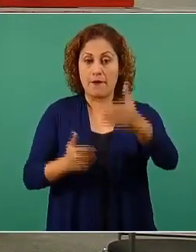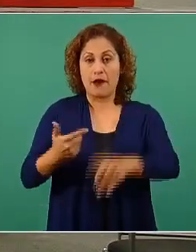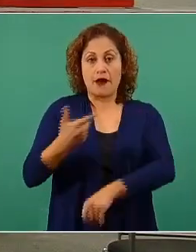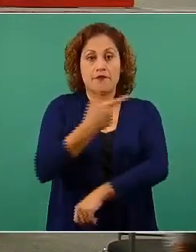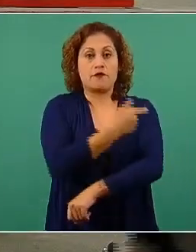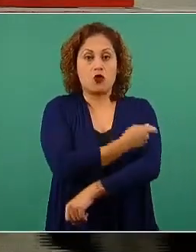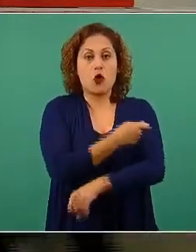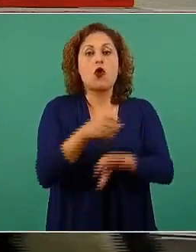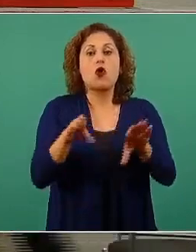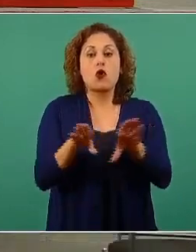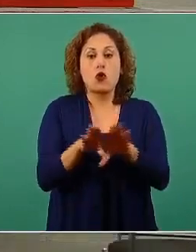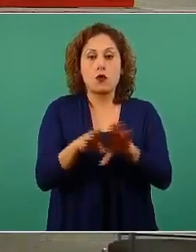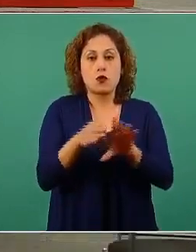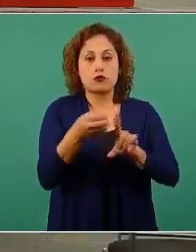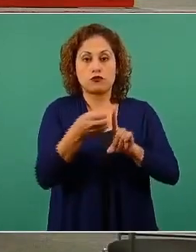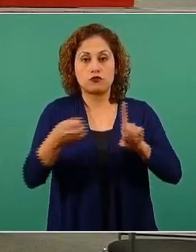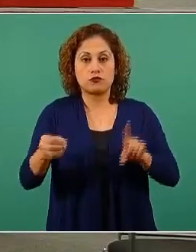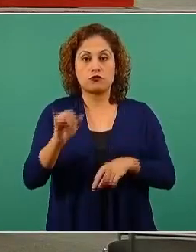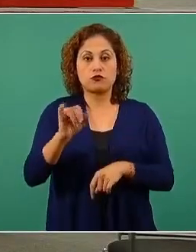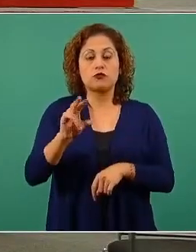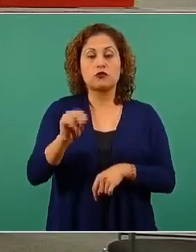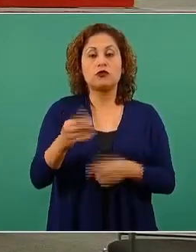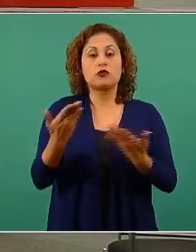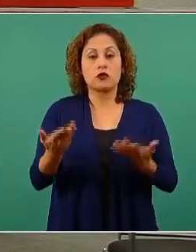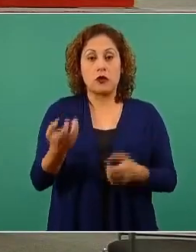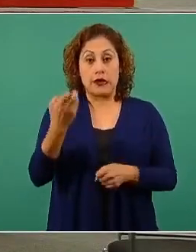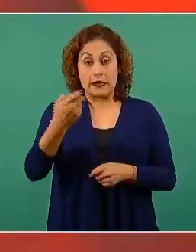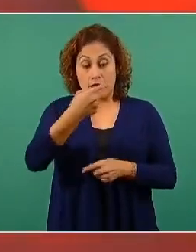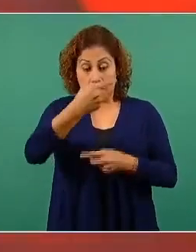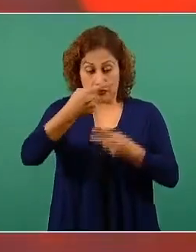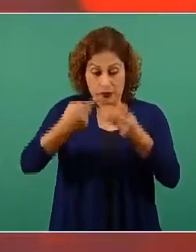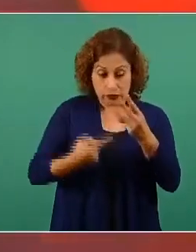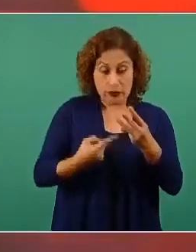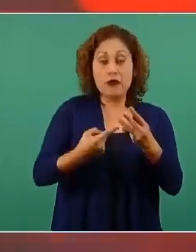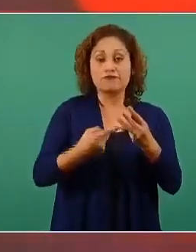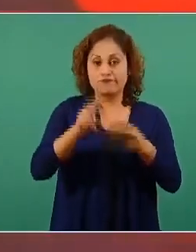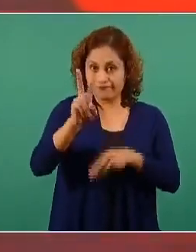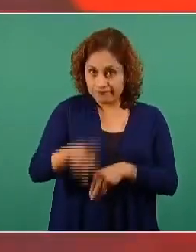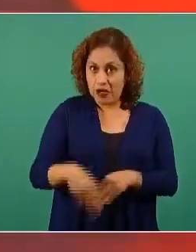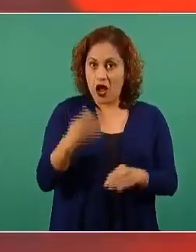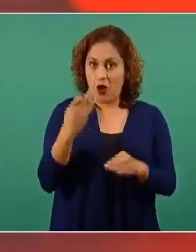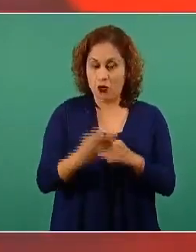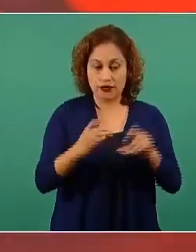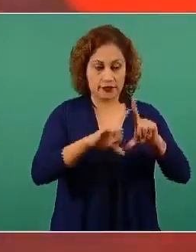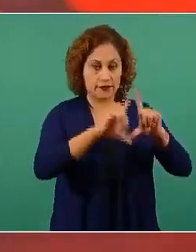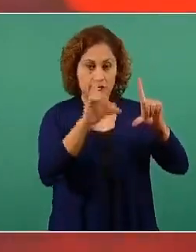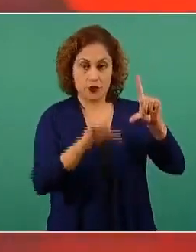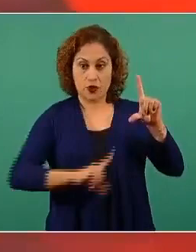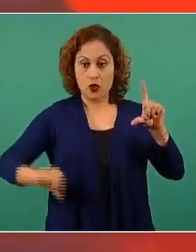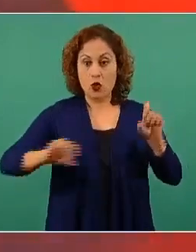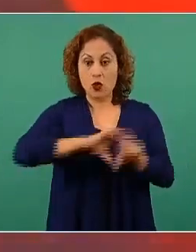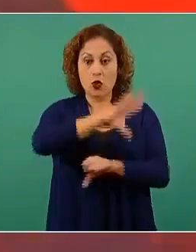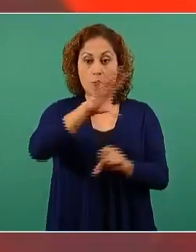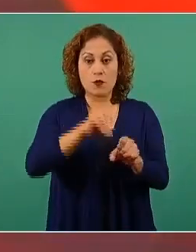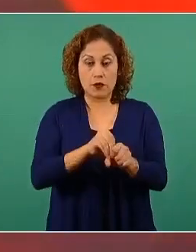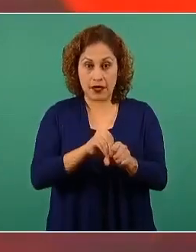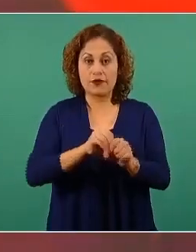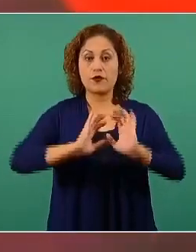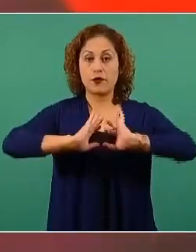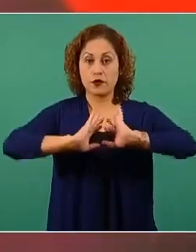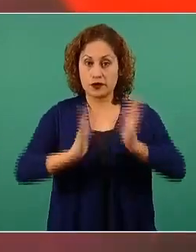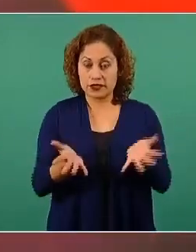vacunación. Tenemos cubierto prácticamente todo el país con ya la segunda dosis